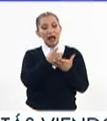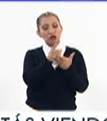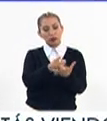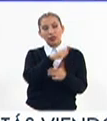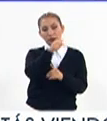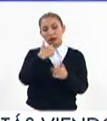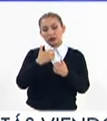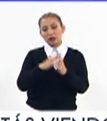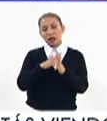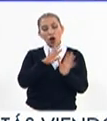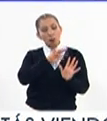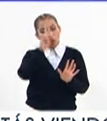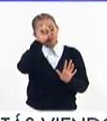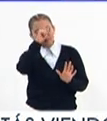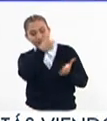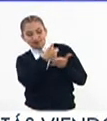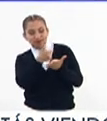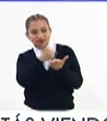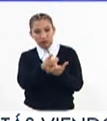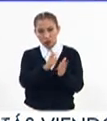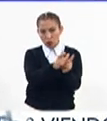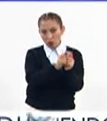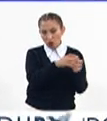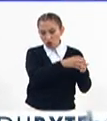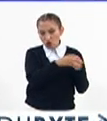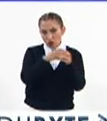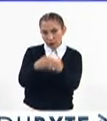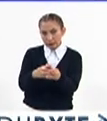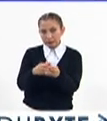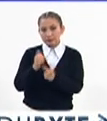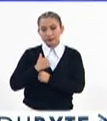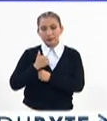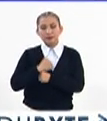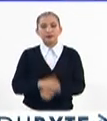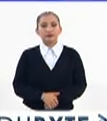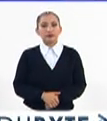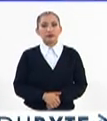ya después en la guerra como una especie de dirigente de escuadrón, una especie de dirigente militar.